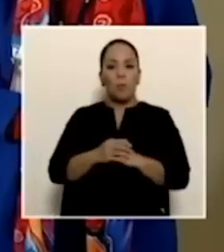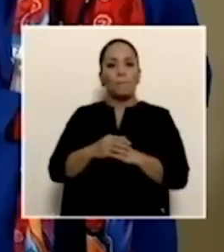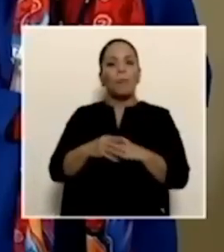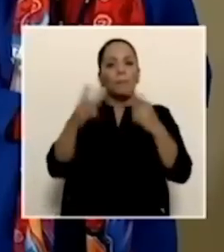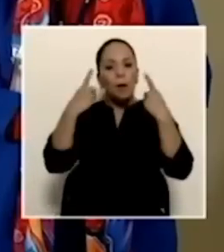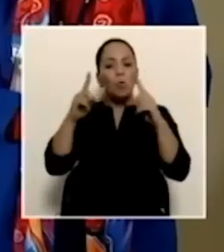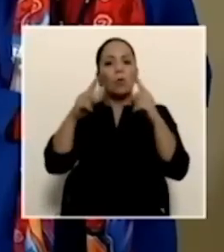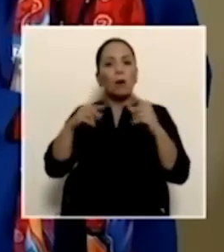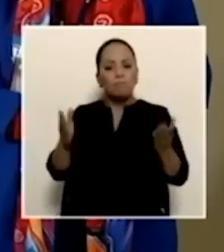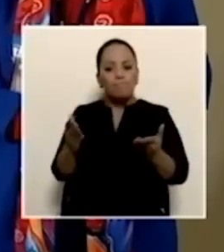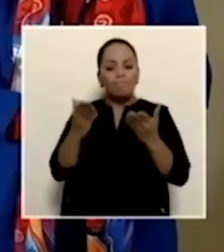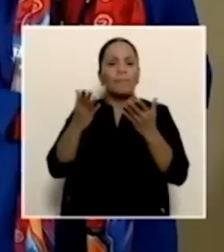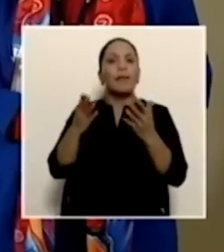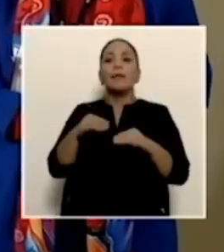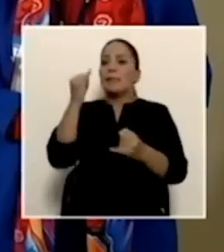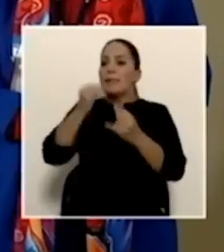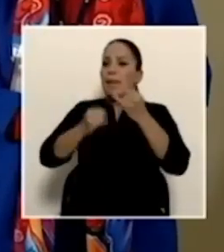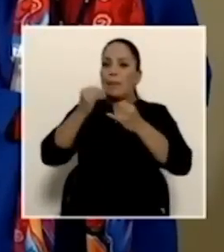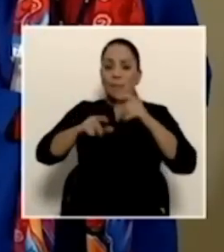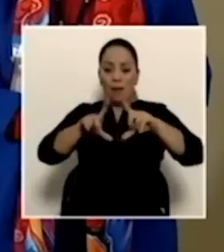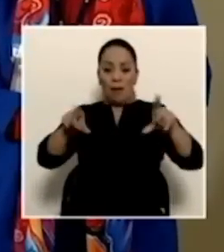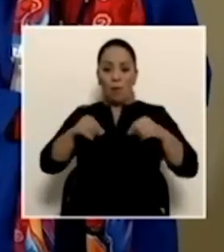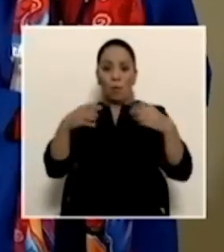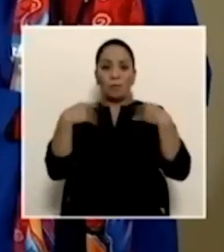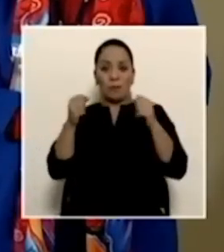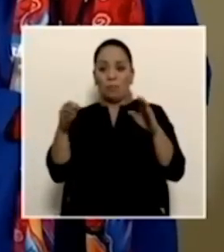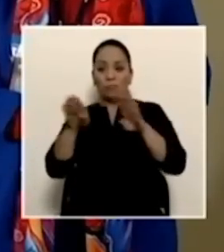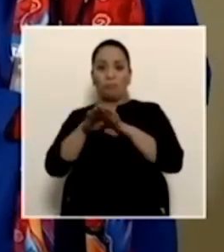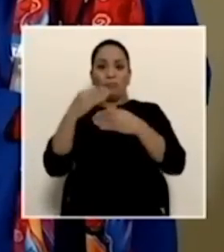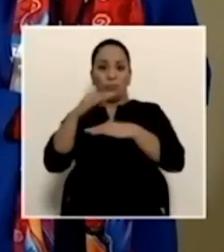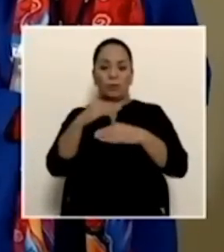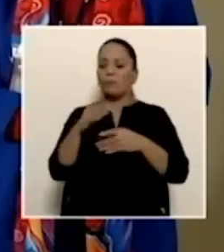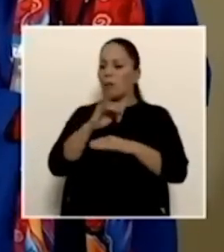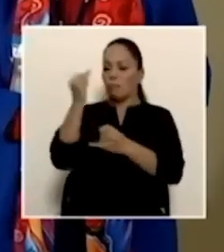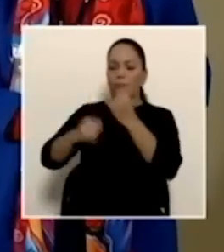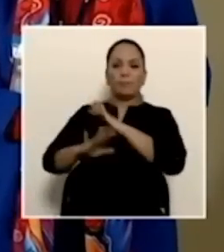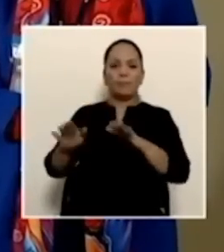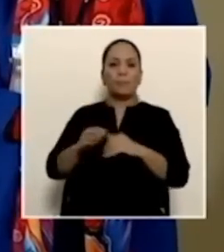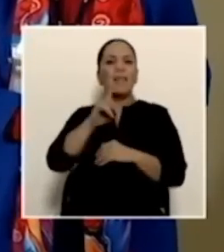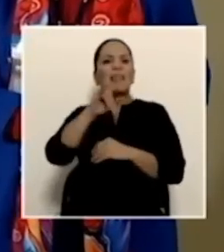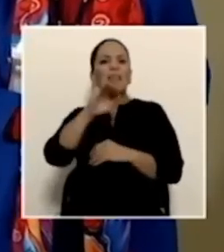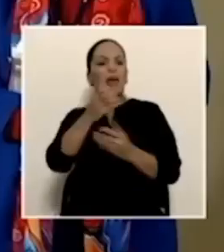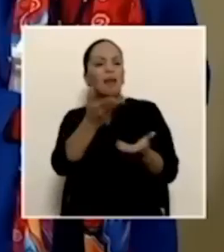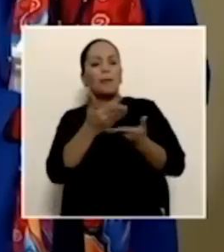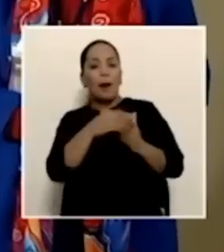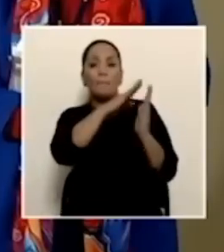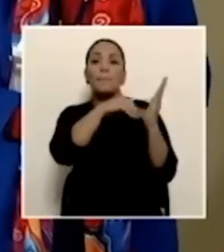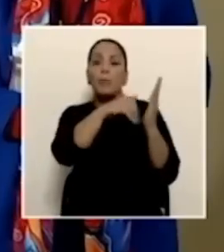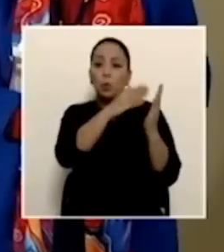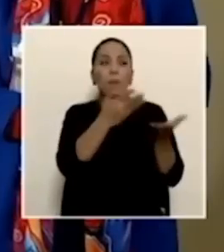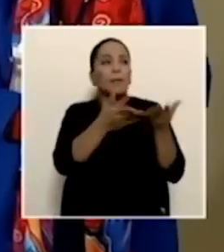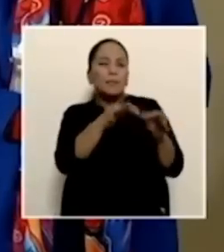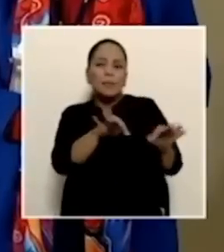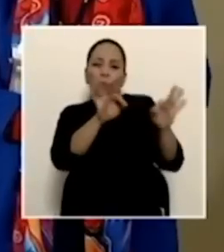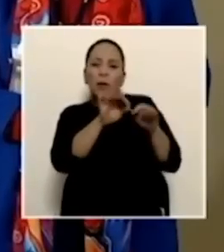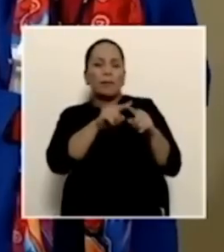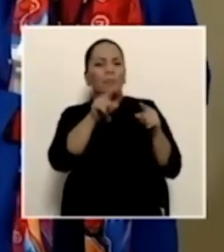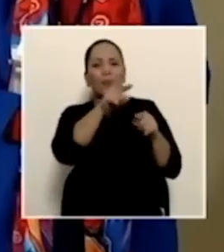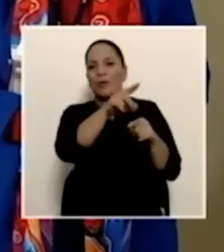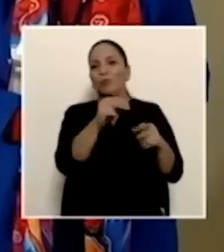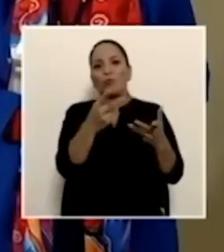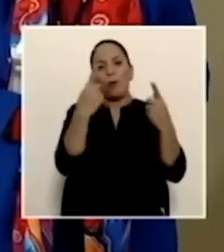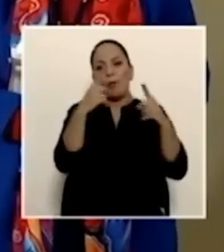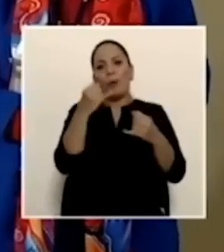poder levantar las órdenes sanitarias. ¿Qué me da el DIE? Pintura, que puede ser muy importante, pero no va a levantar